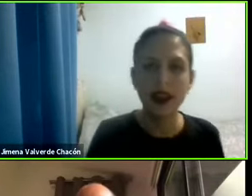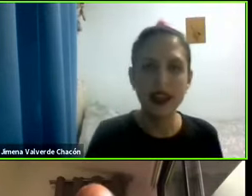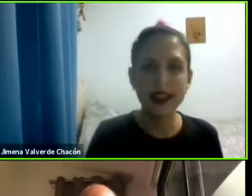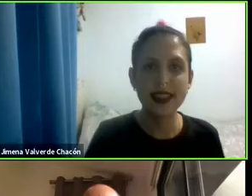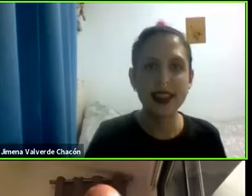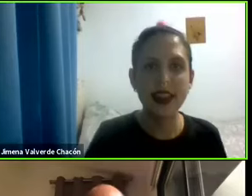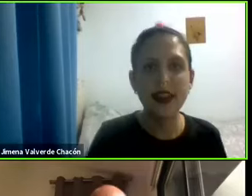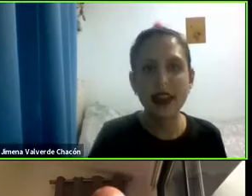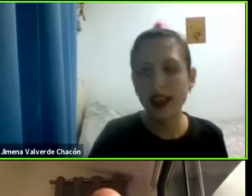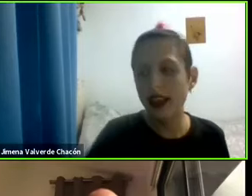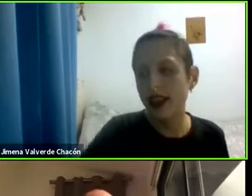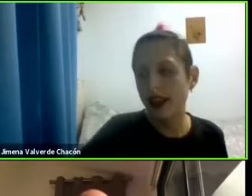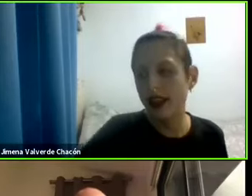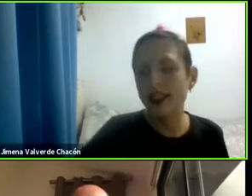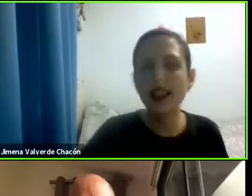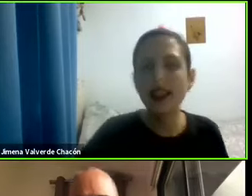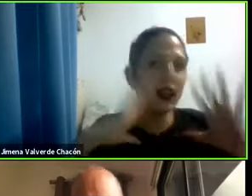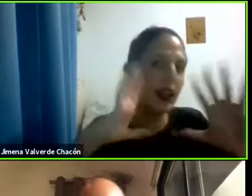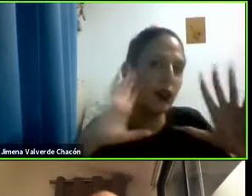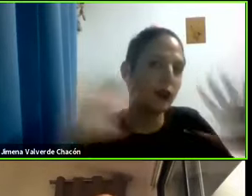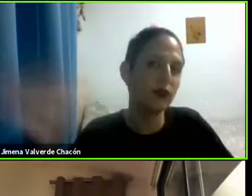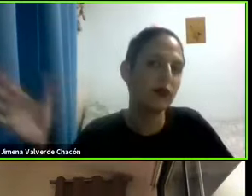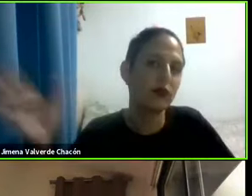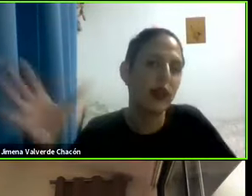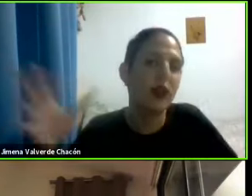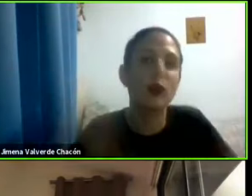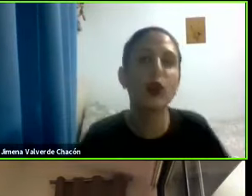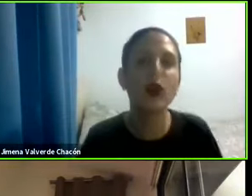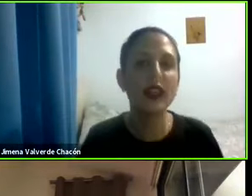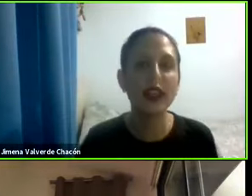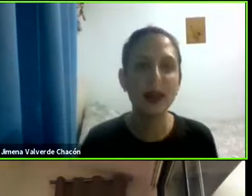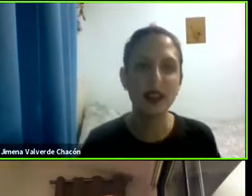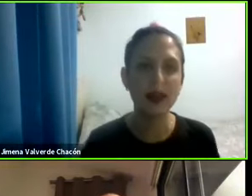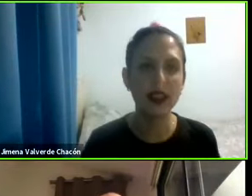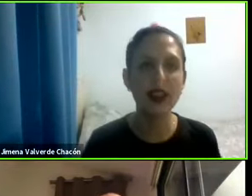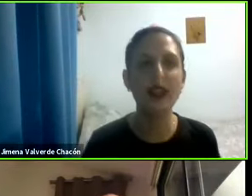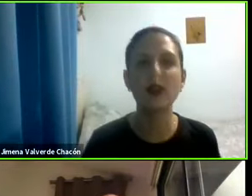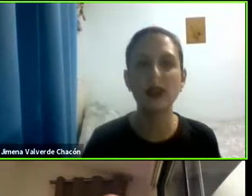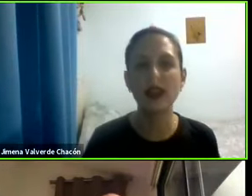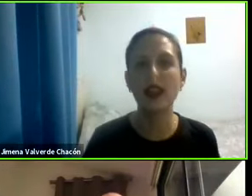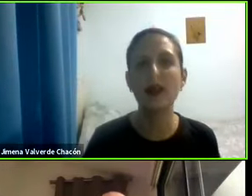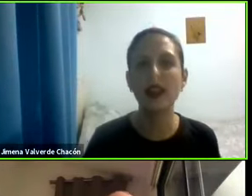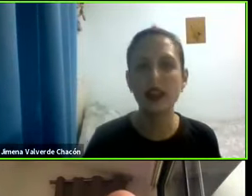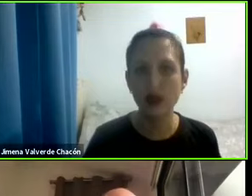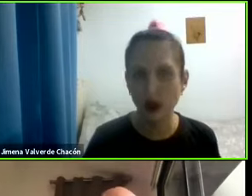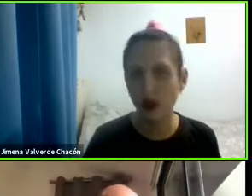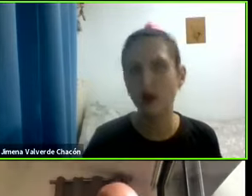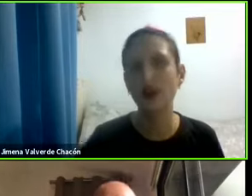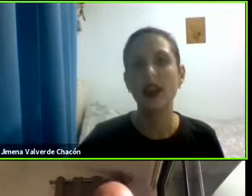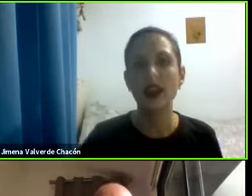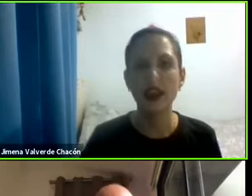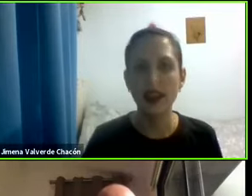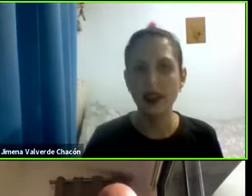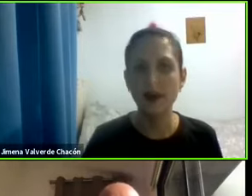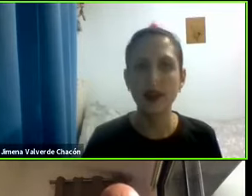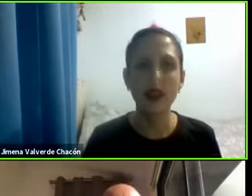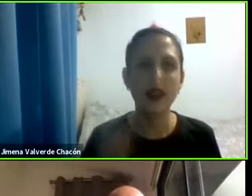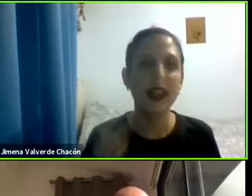se abre es decir allí hay un hay un montón de temas verdad eso desde la migración